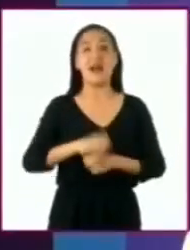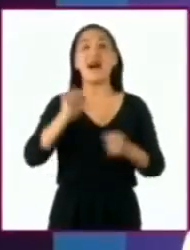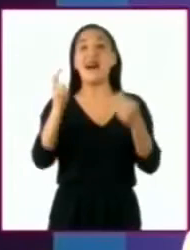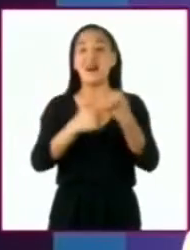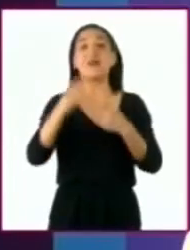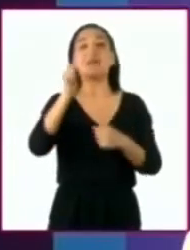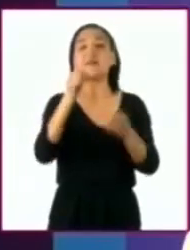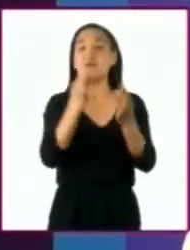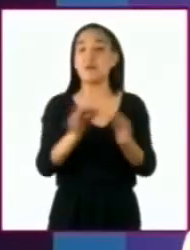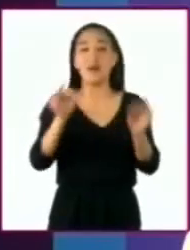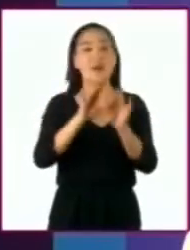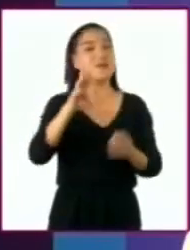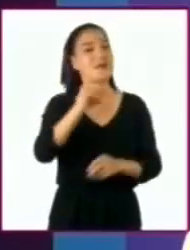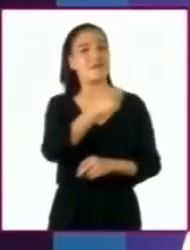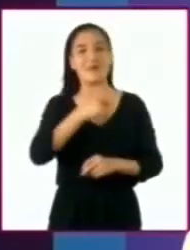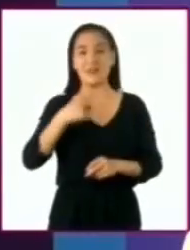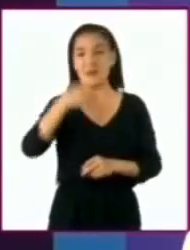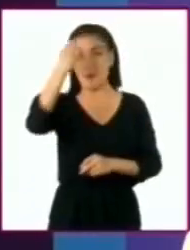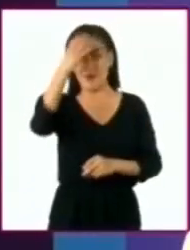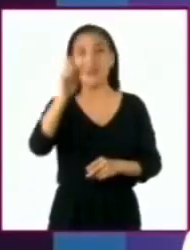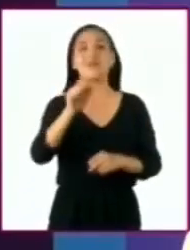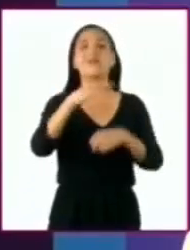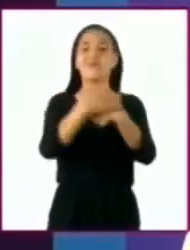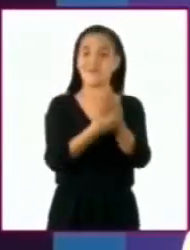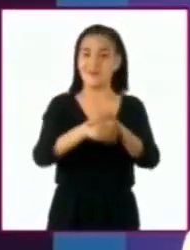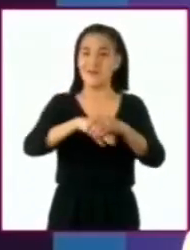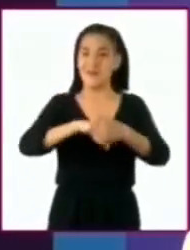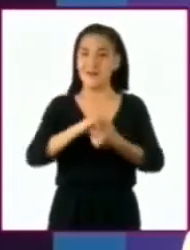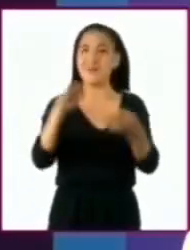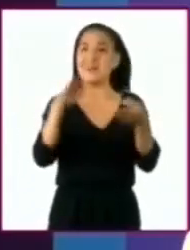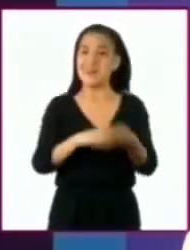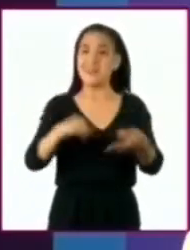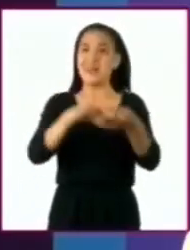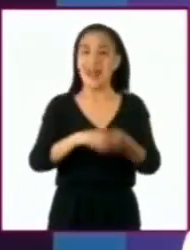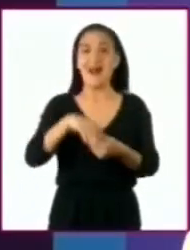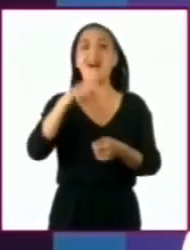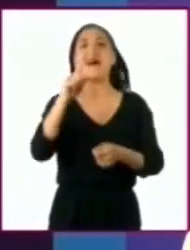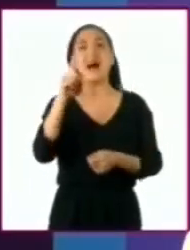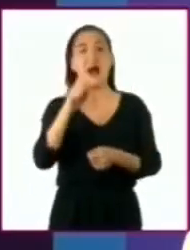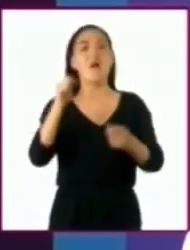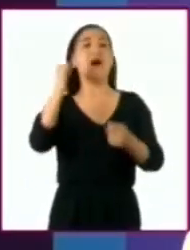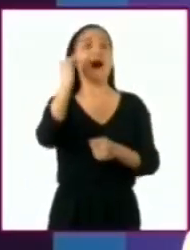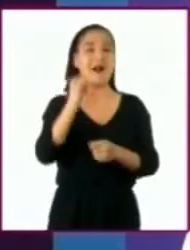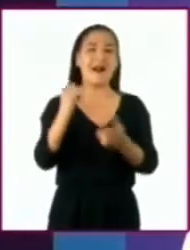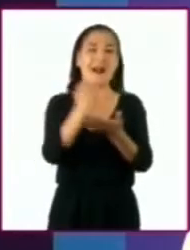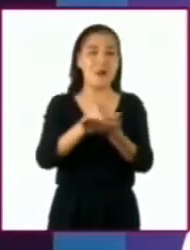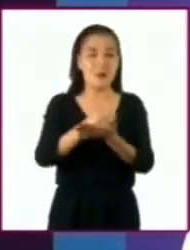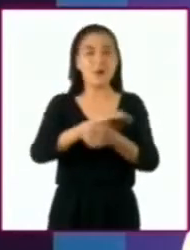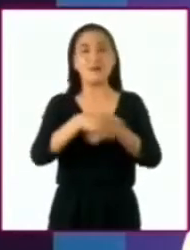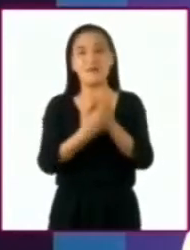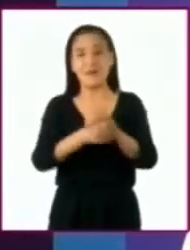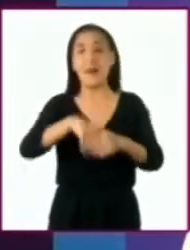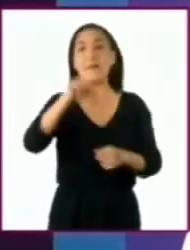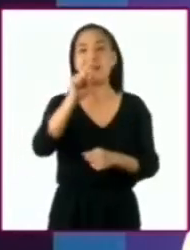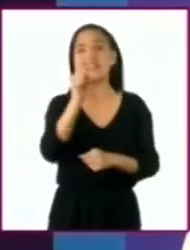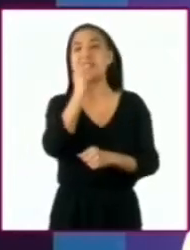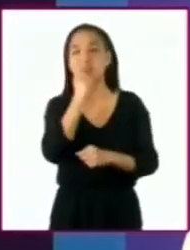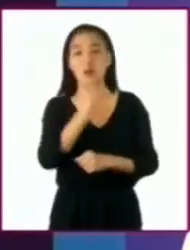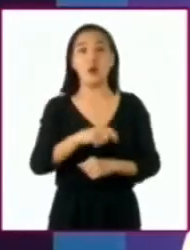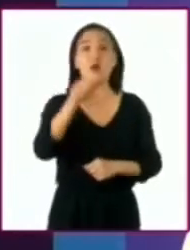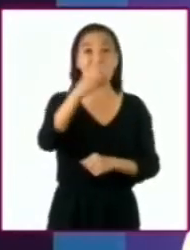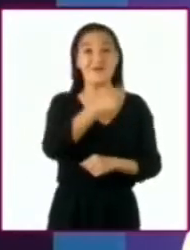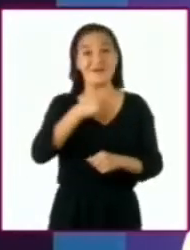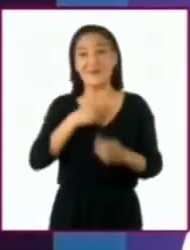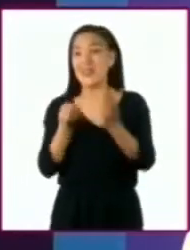olvidar es lavarse las manos frecuentemente con agua y jabón durante al menos 20 segundos. Si necesitan salir de casa, usen